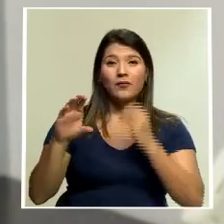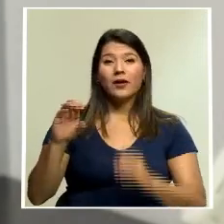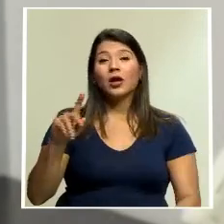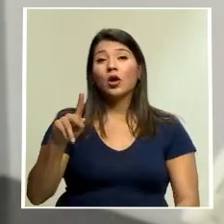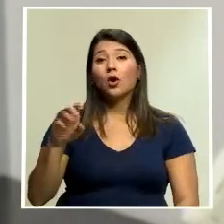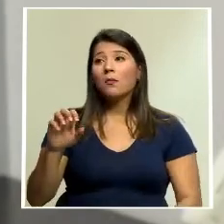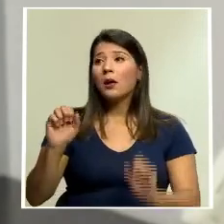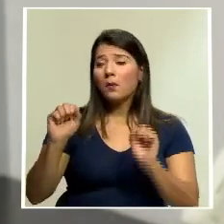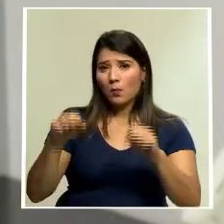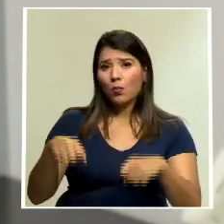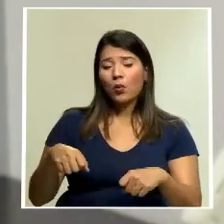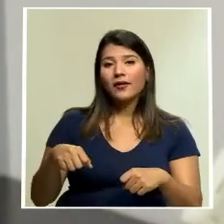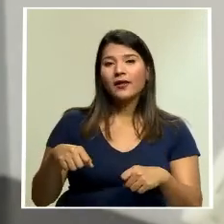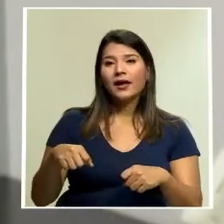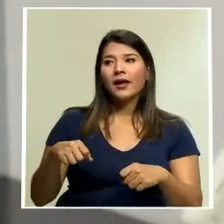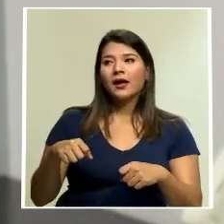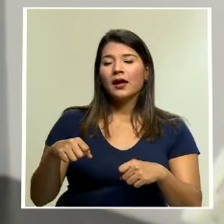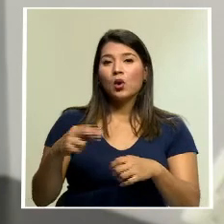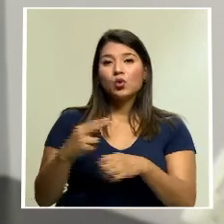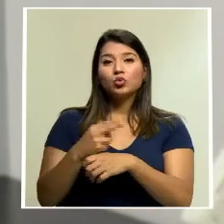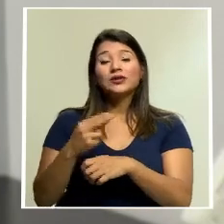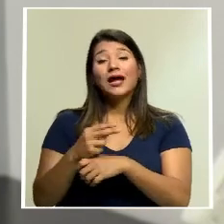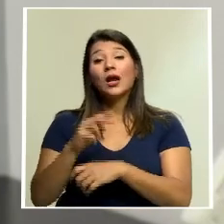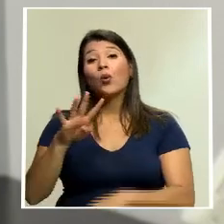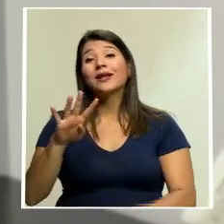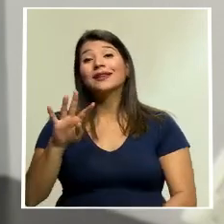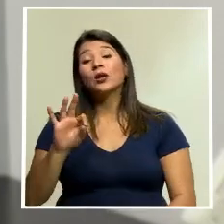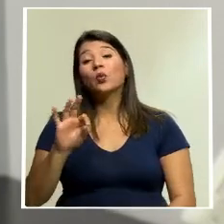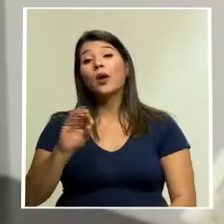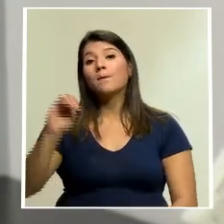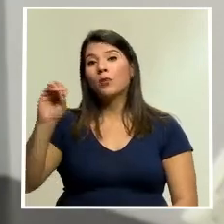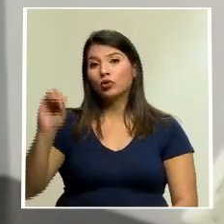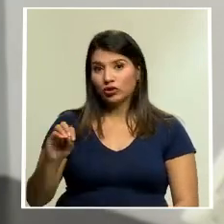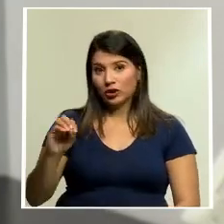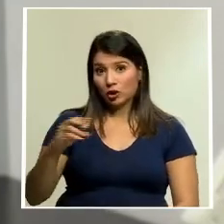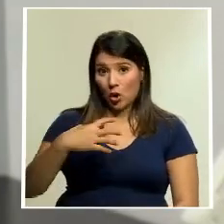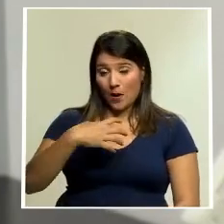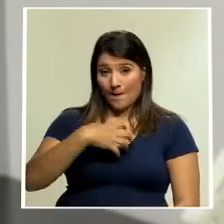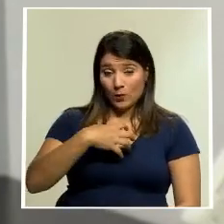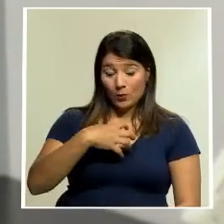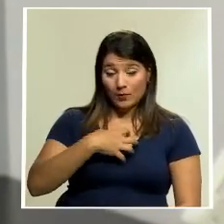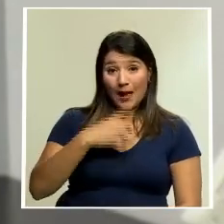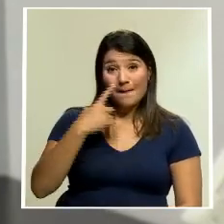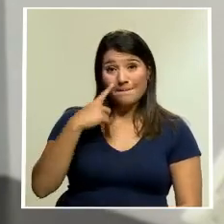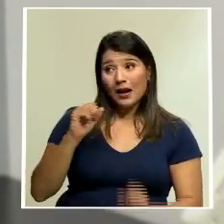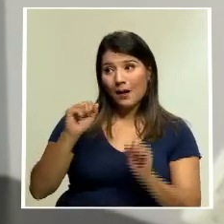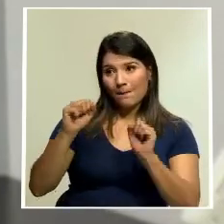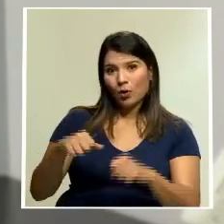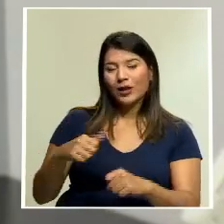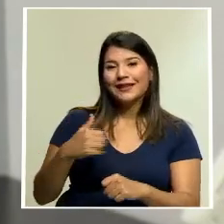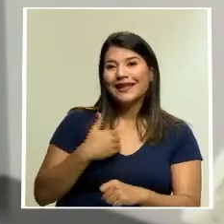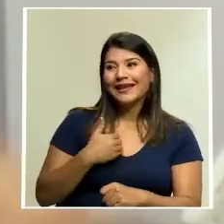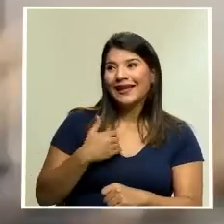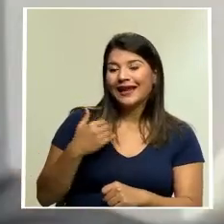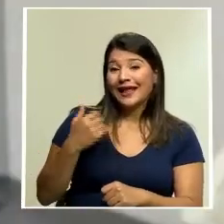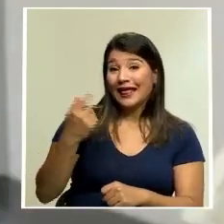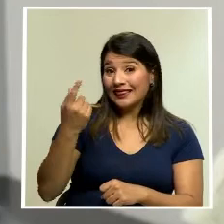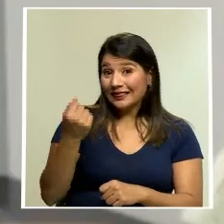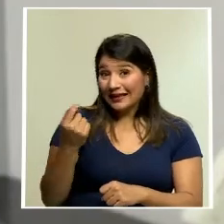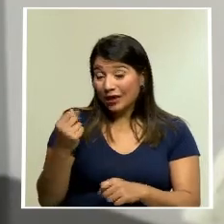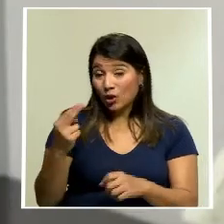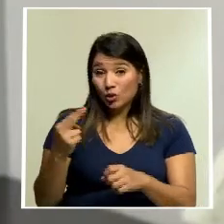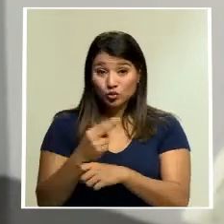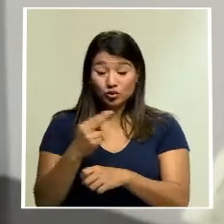sus acciones para poder además recibir una muy buena cantidad de recursos y poder utilizarlos en